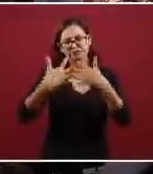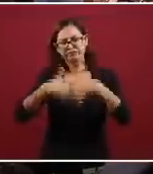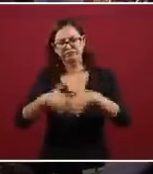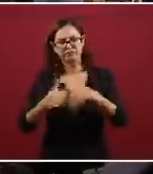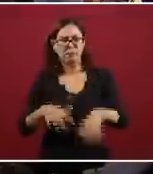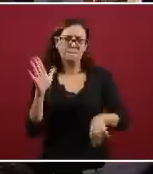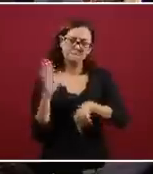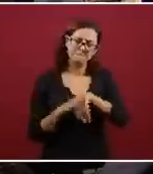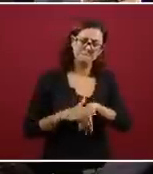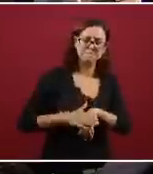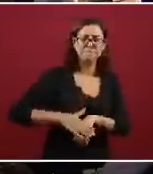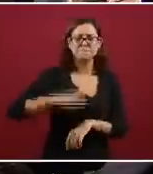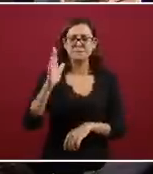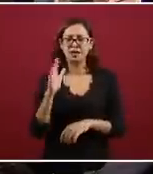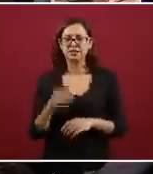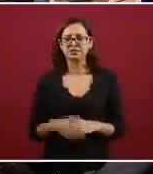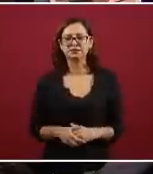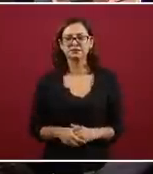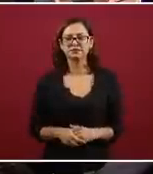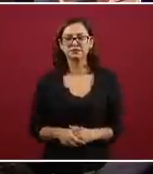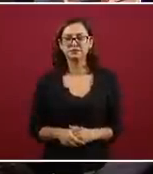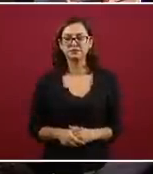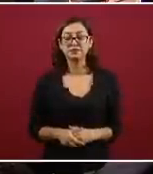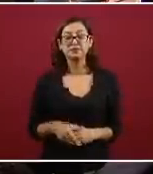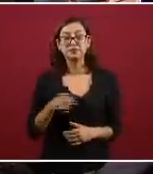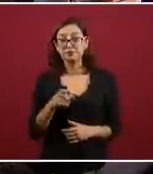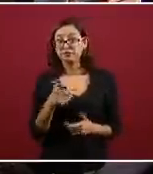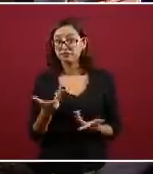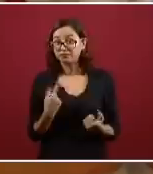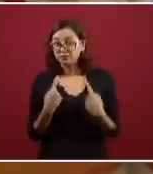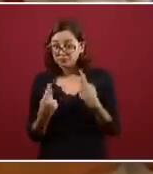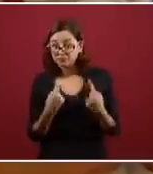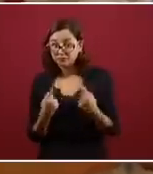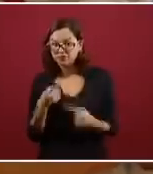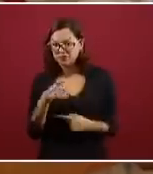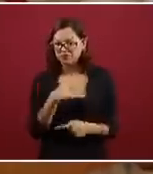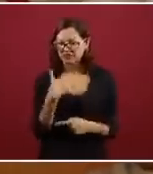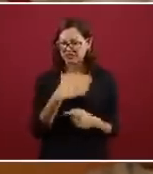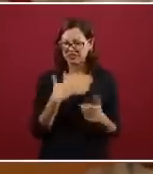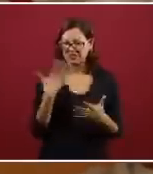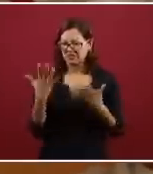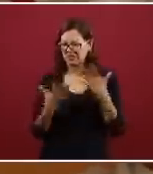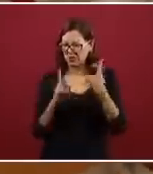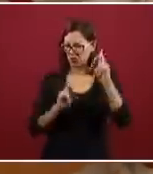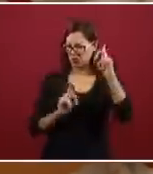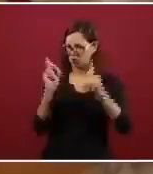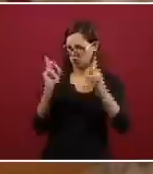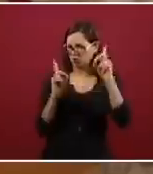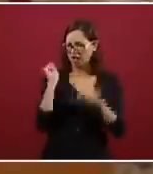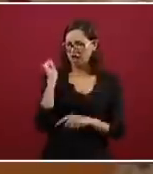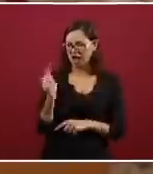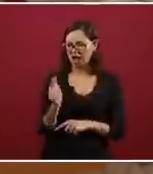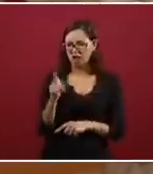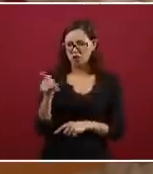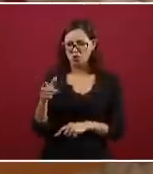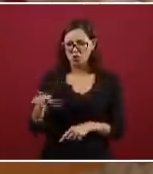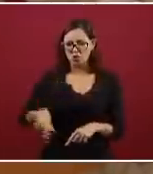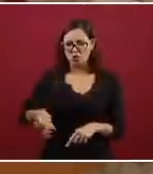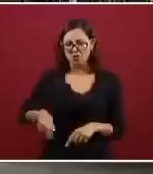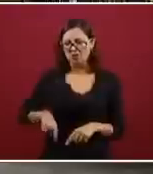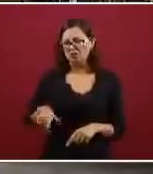ductos. En esta negociación, ¿hubo titubeo en la confianza de ustedes, los empresarios, al actual